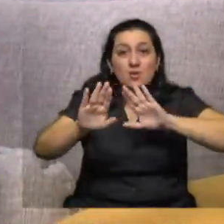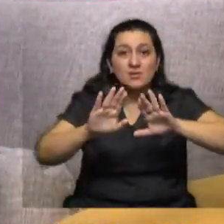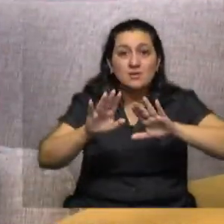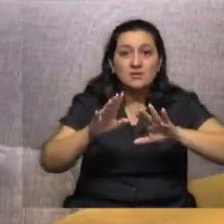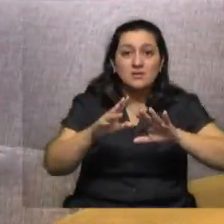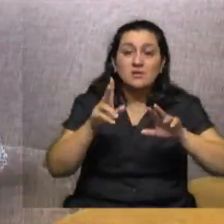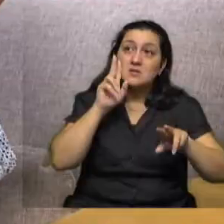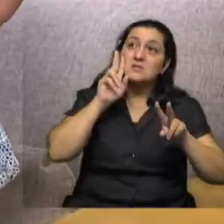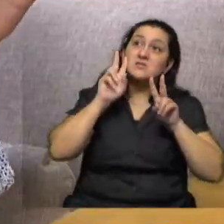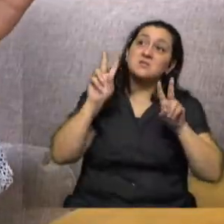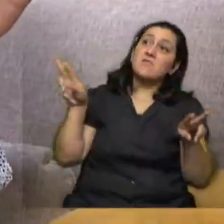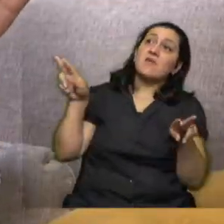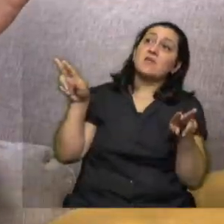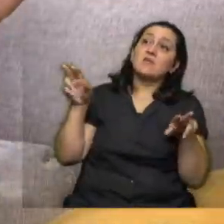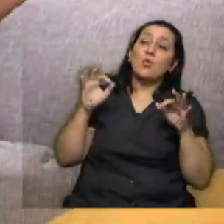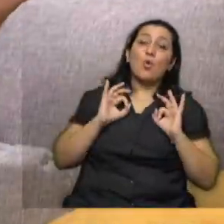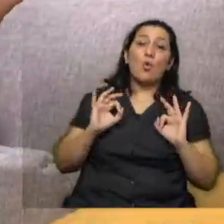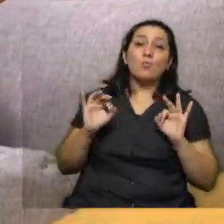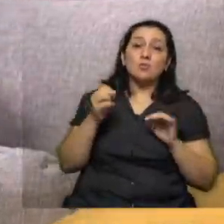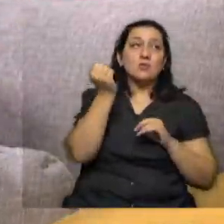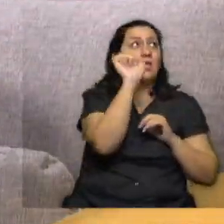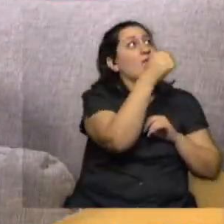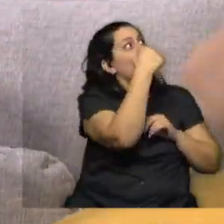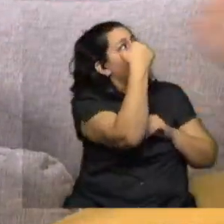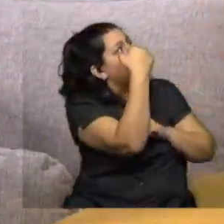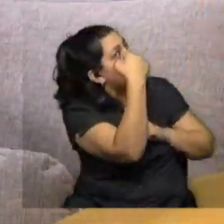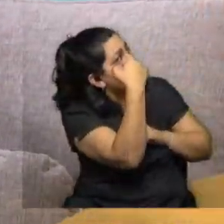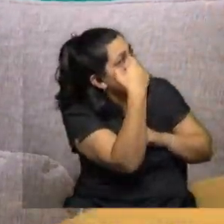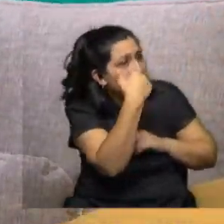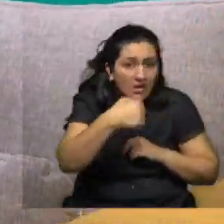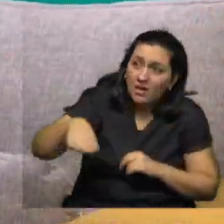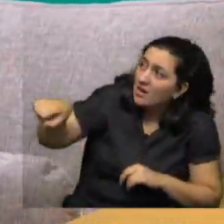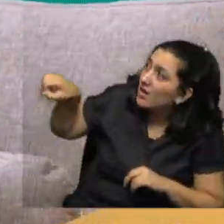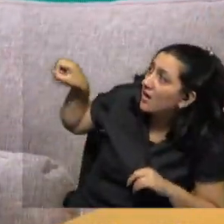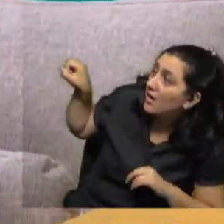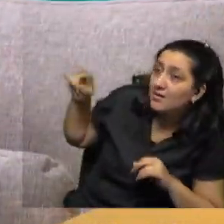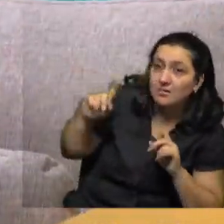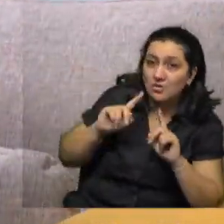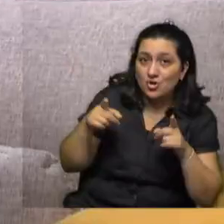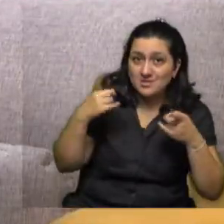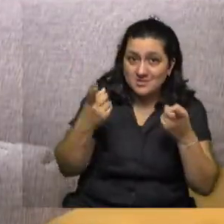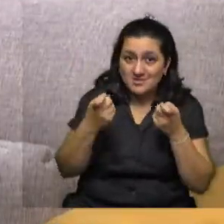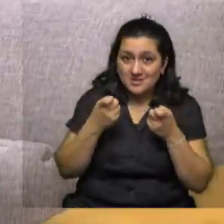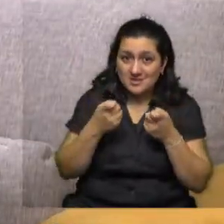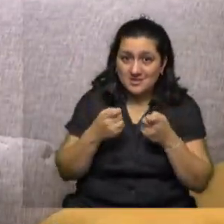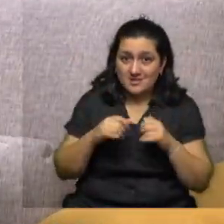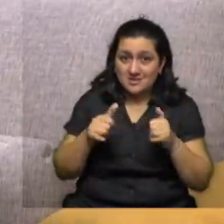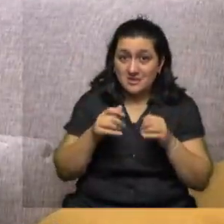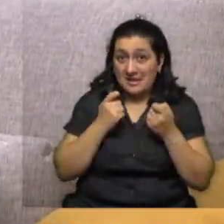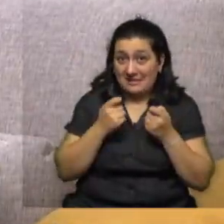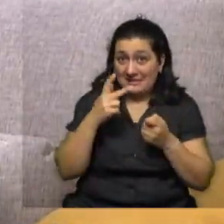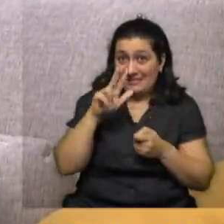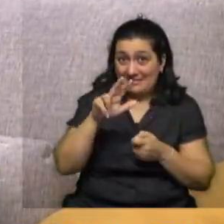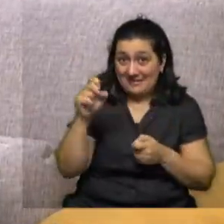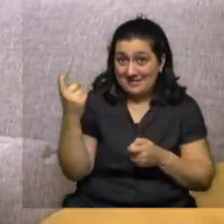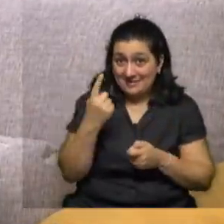ver cómodamente sin girar la cabeza, sin hacer esto. ¿Tá? Vamos a hacer un ejercicio que ahora ya me he comido 30 segundos el tiempo, pero